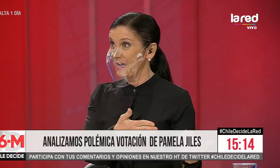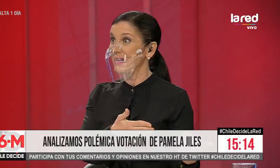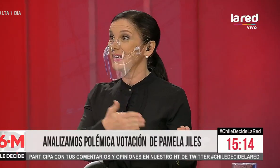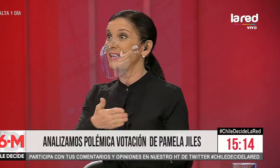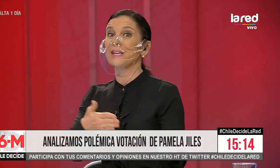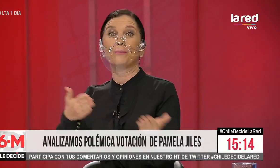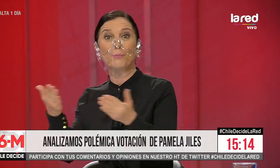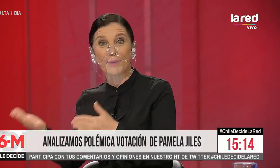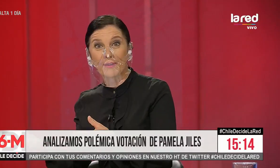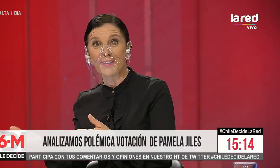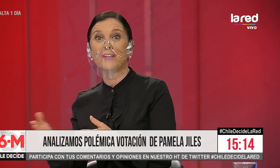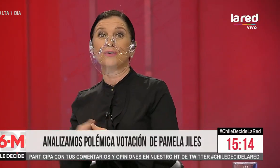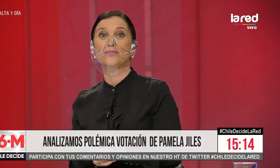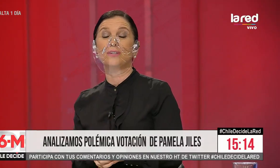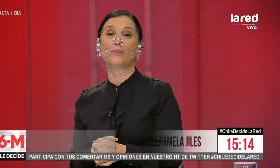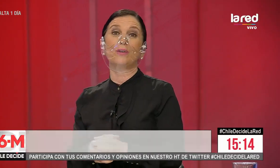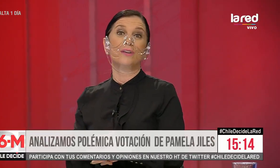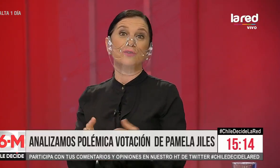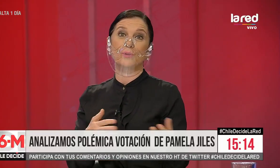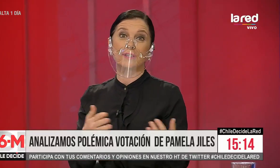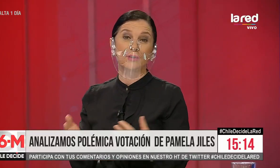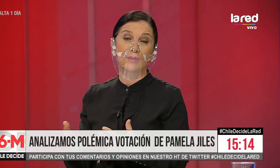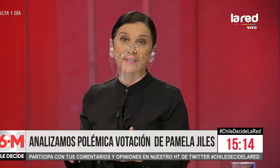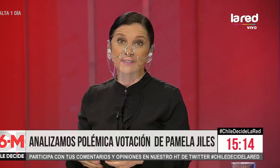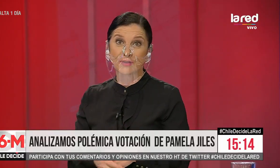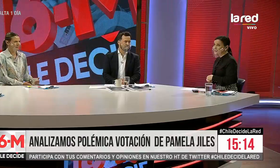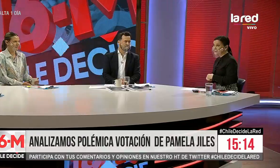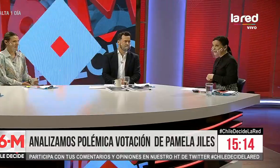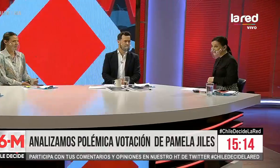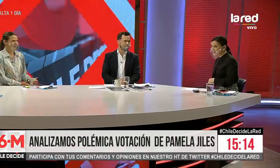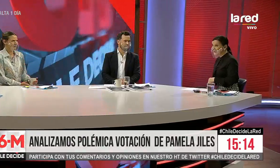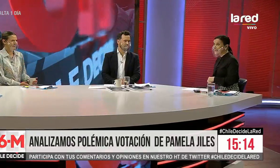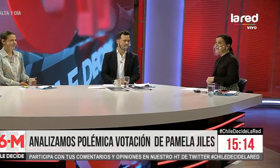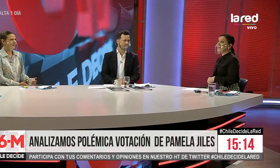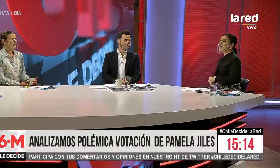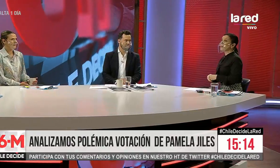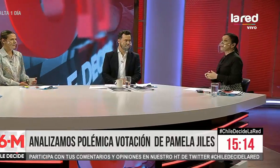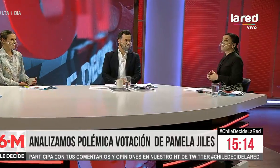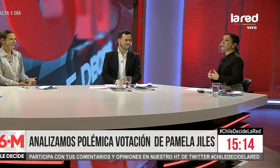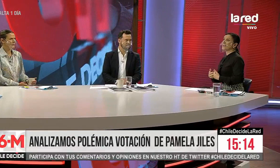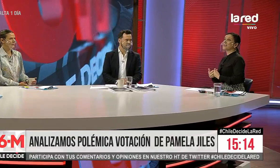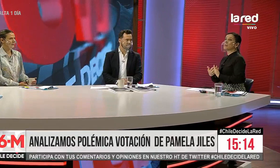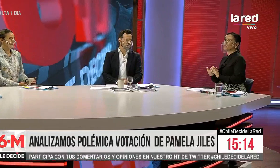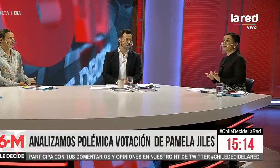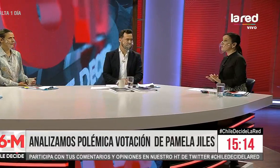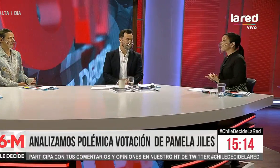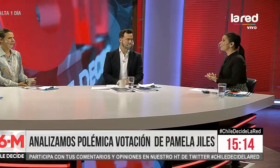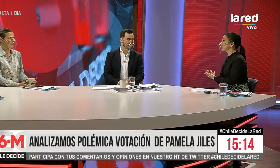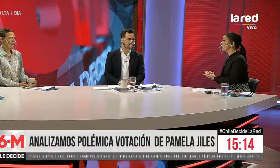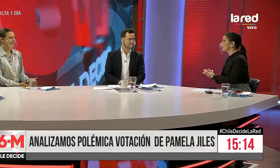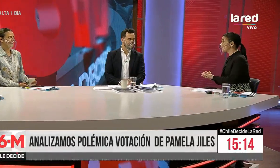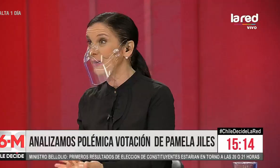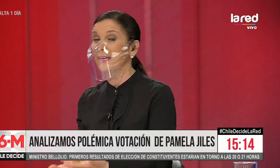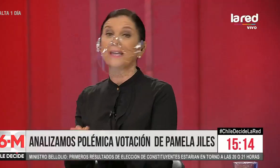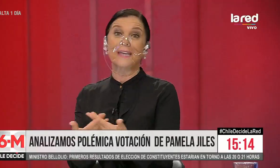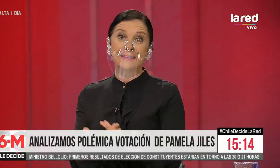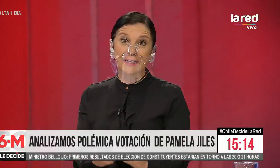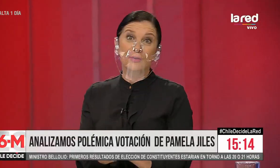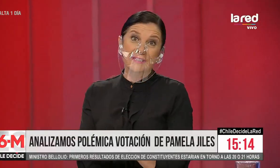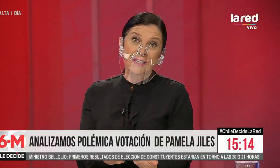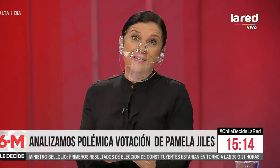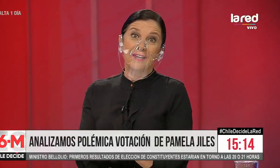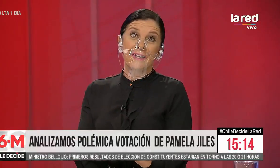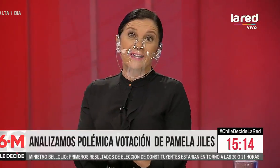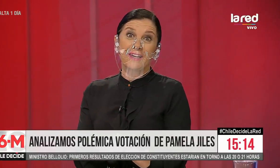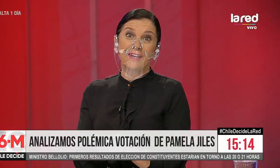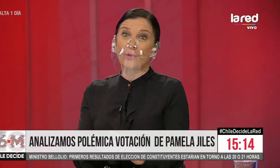la persona a la que ella promueve, ¿no es cierto?, y que lo ha hecho durante todo el ejercicio de su campaña, en un momento donde está prohibido hacer propaganda electoral. Sí.